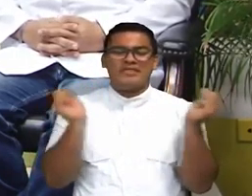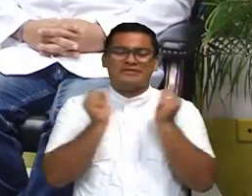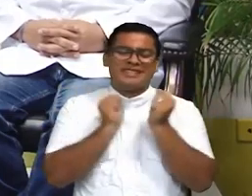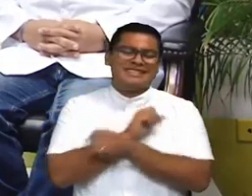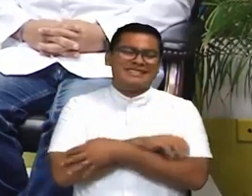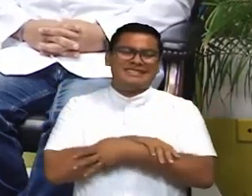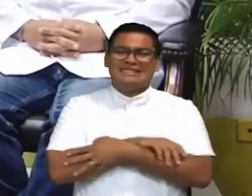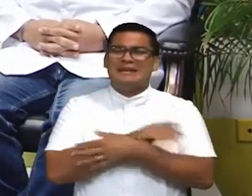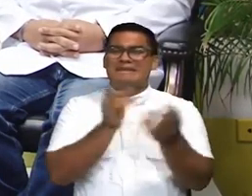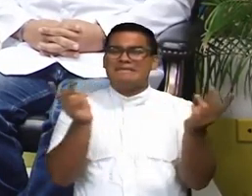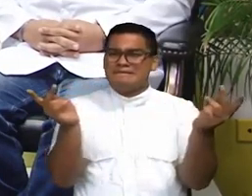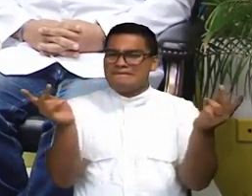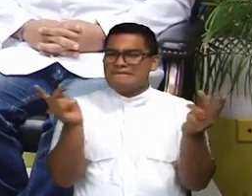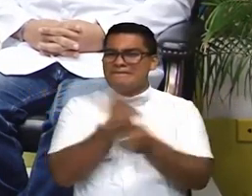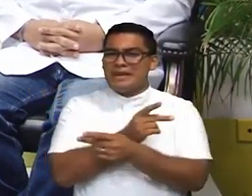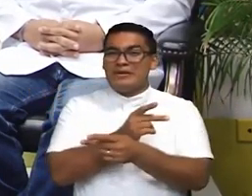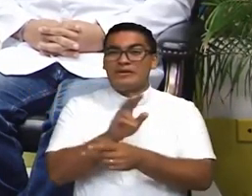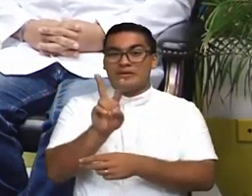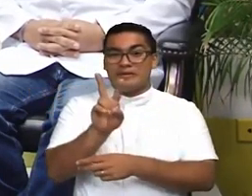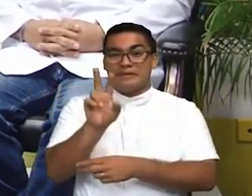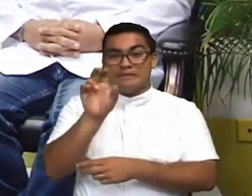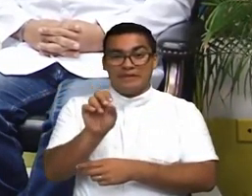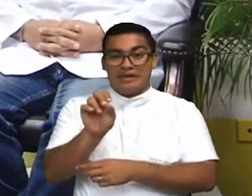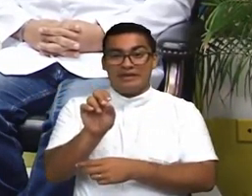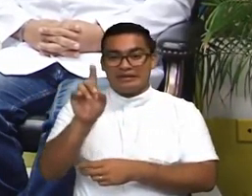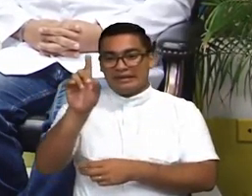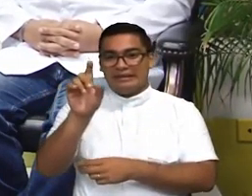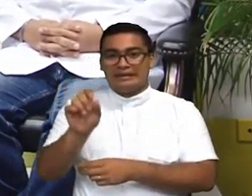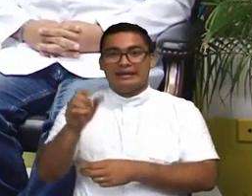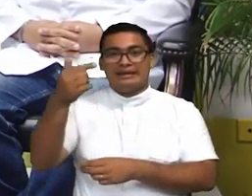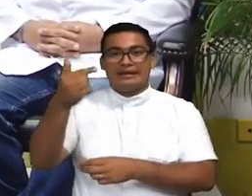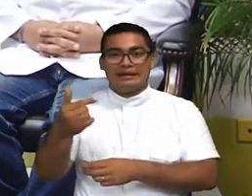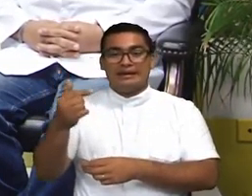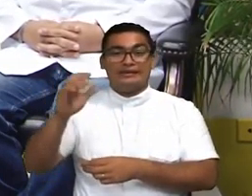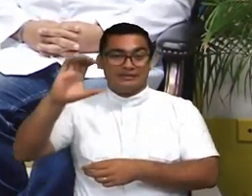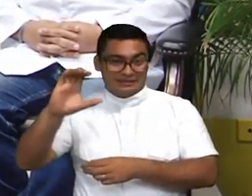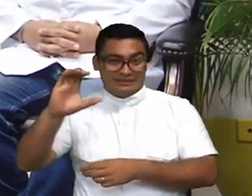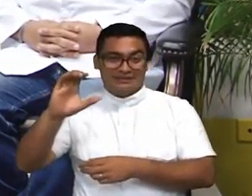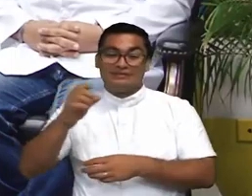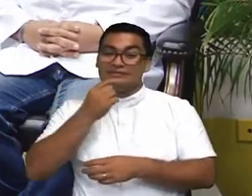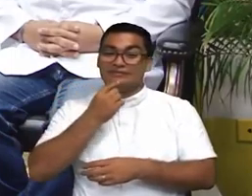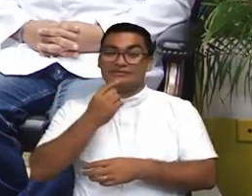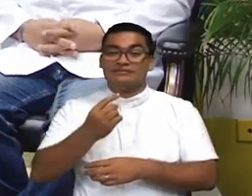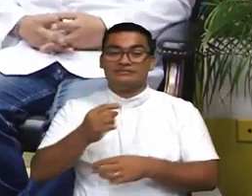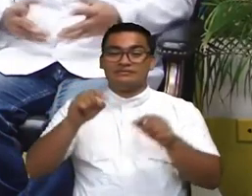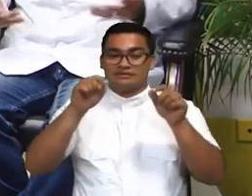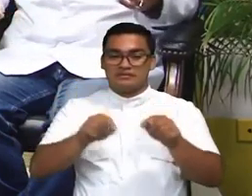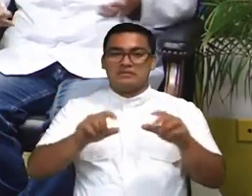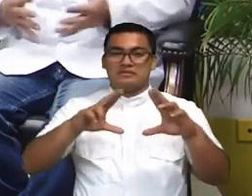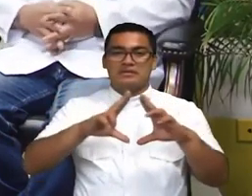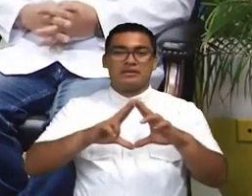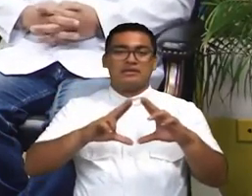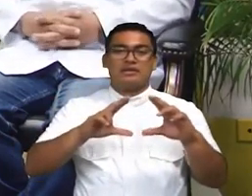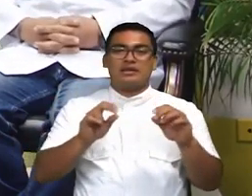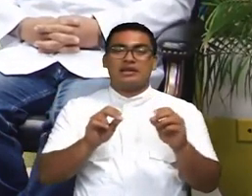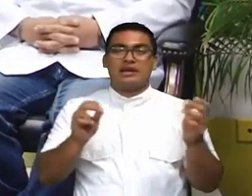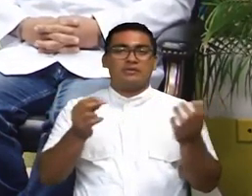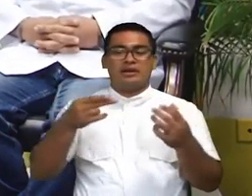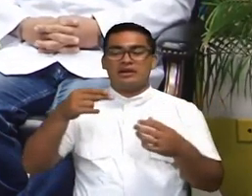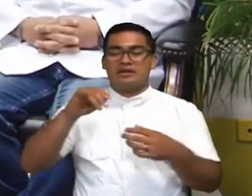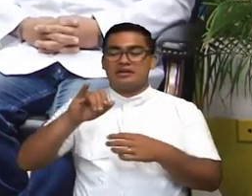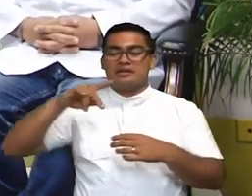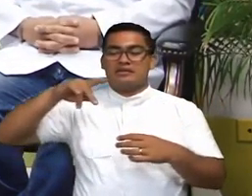temperaturas menores de 20 hasta 10 grados centígrados. En nuestro país pues no, esto no pasa por el